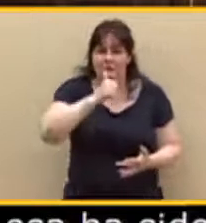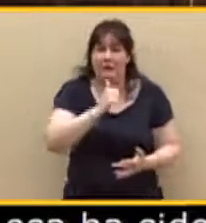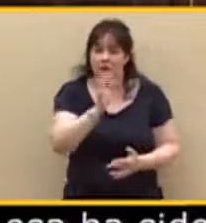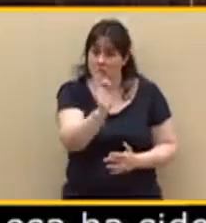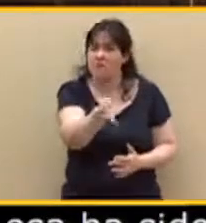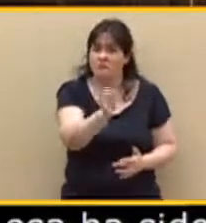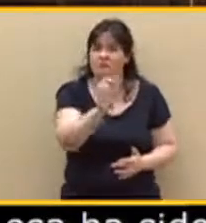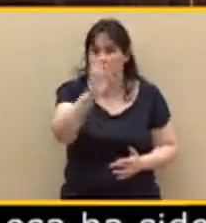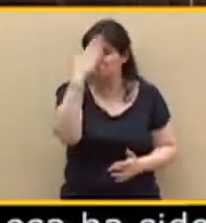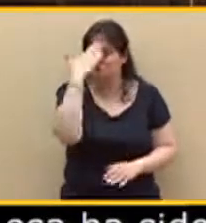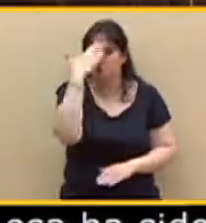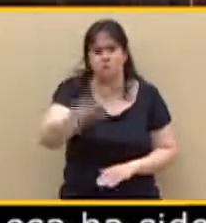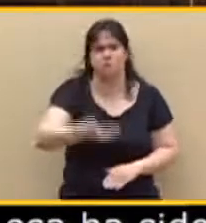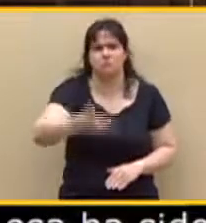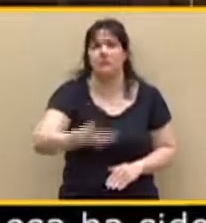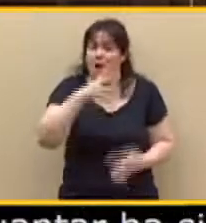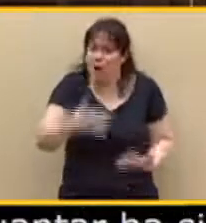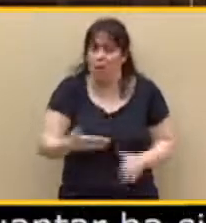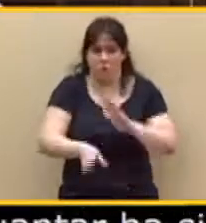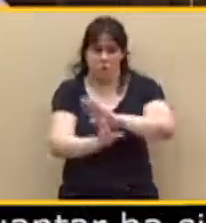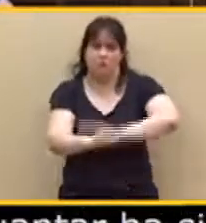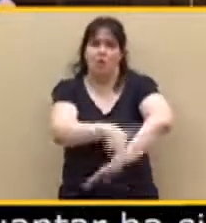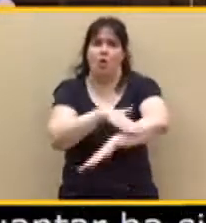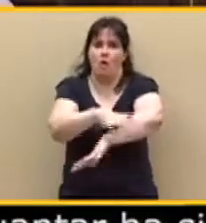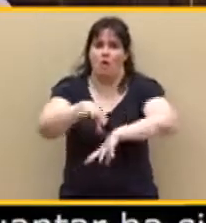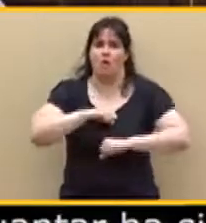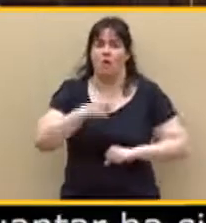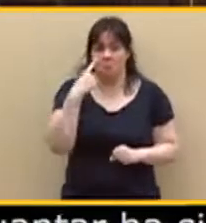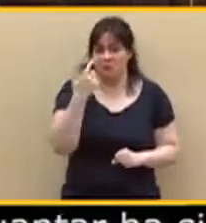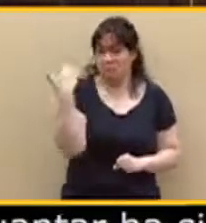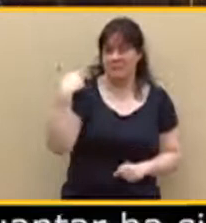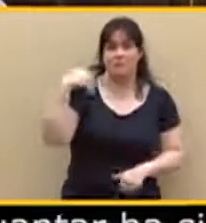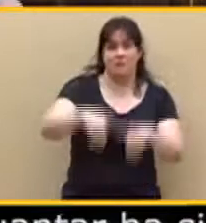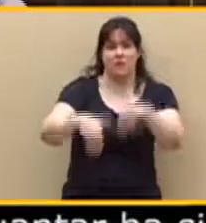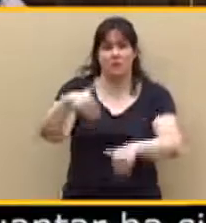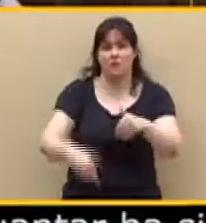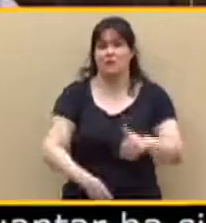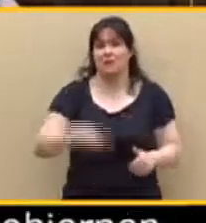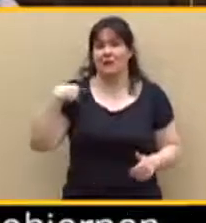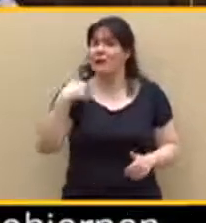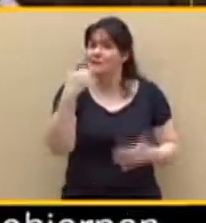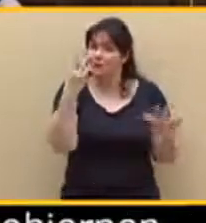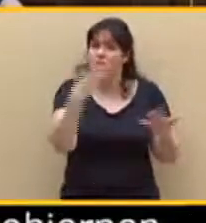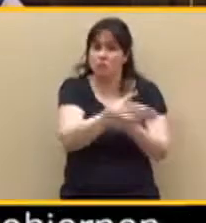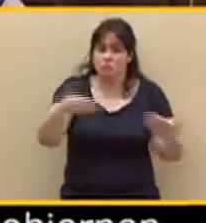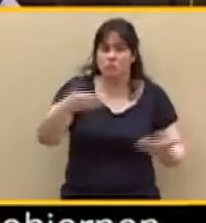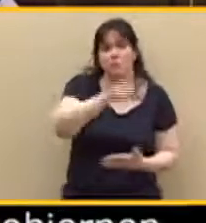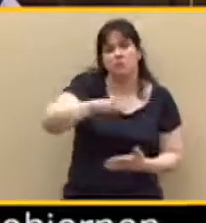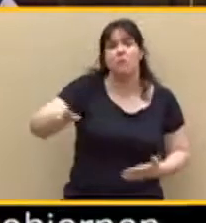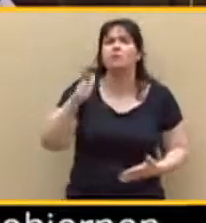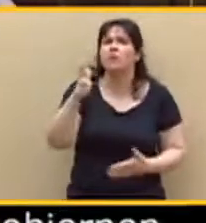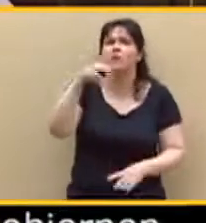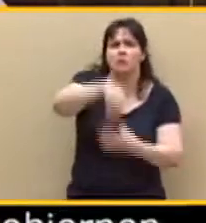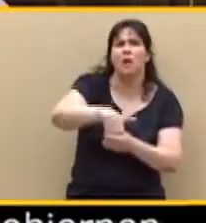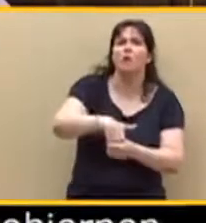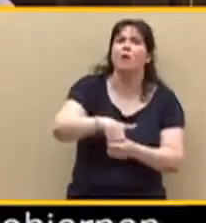claves de que ustedes gobiernen. Miren, en las pasadas elecciones generales, casi 8 millones de ciudadanos con derecho a voto depositaron su